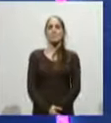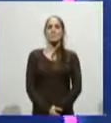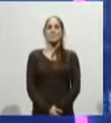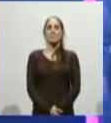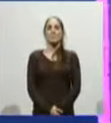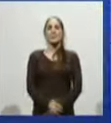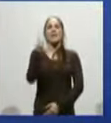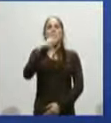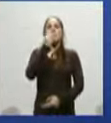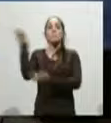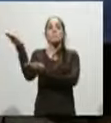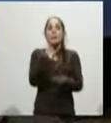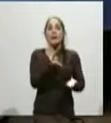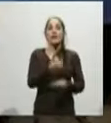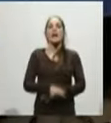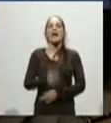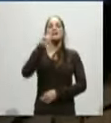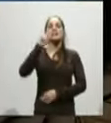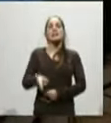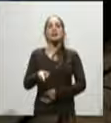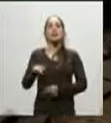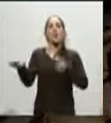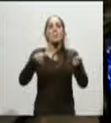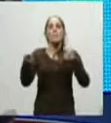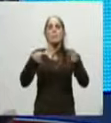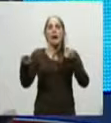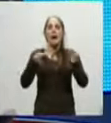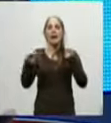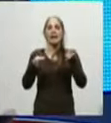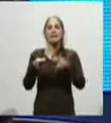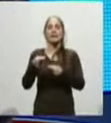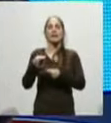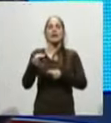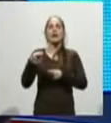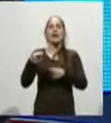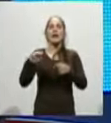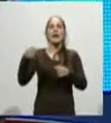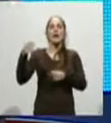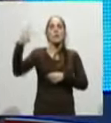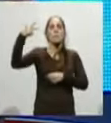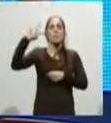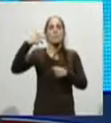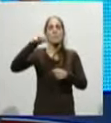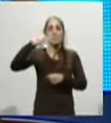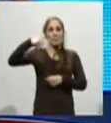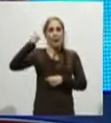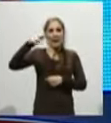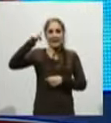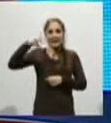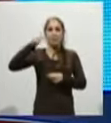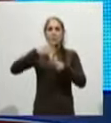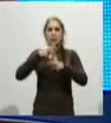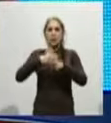Vamos a dar la bienvenida al director de marketing Marinas Puerto Calero, Andrés Cruz.